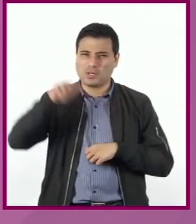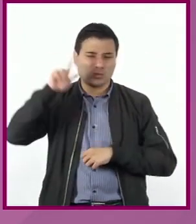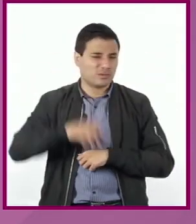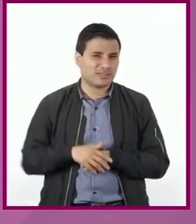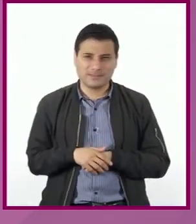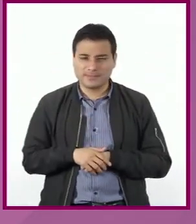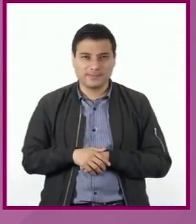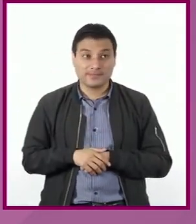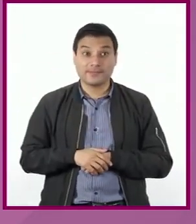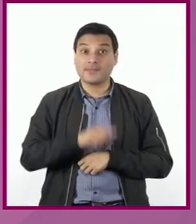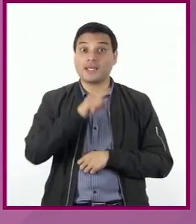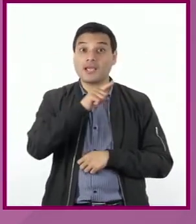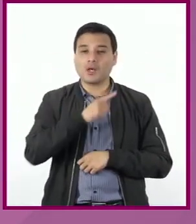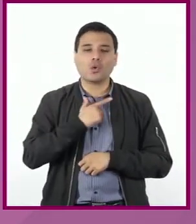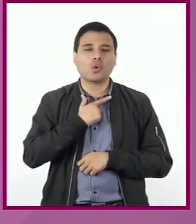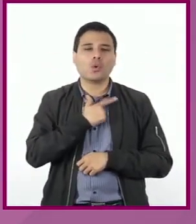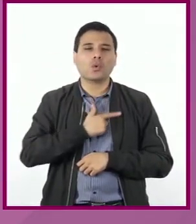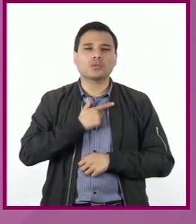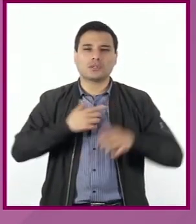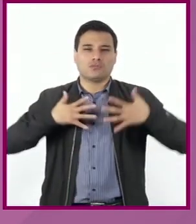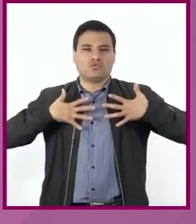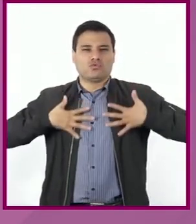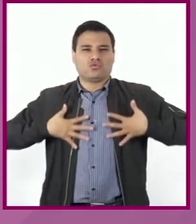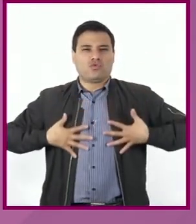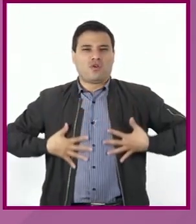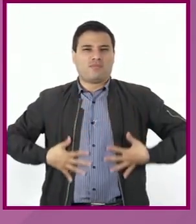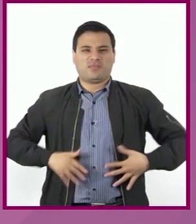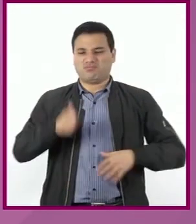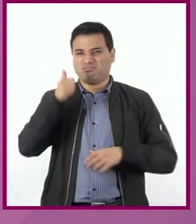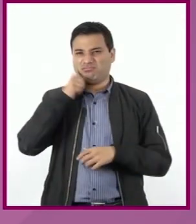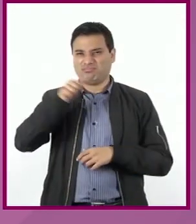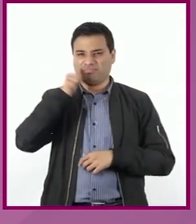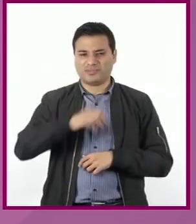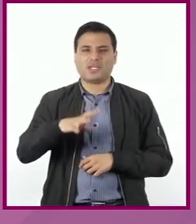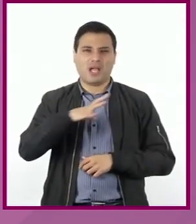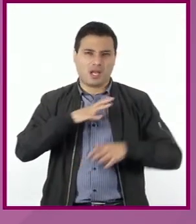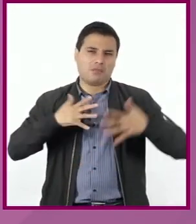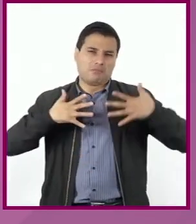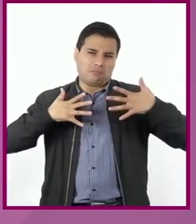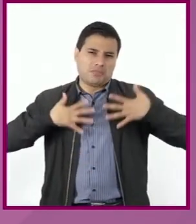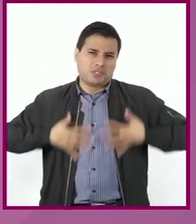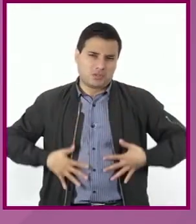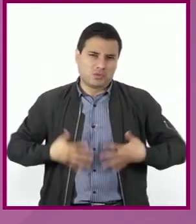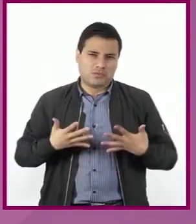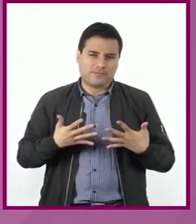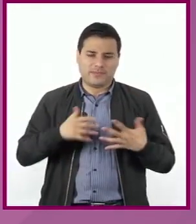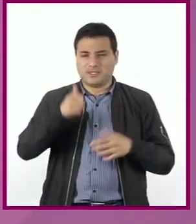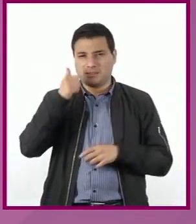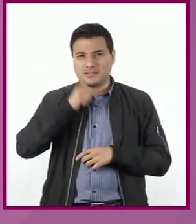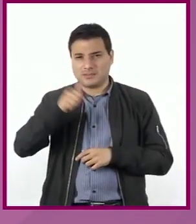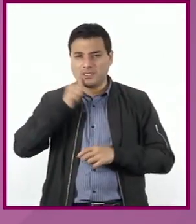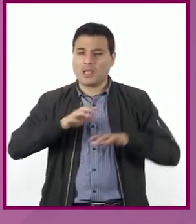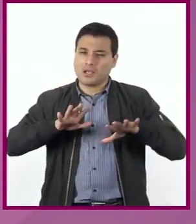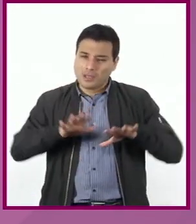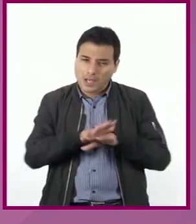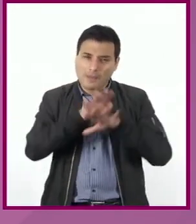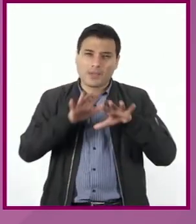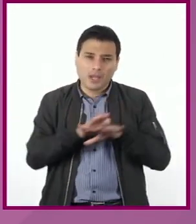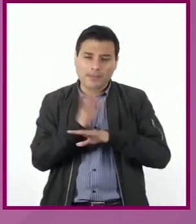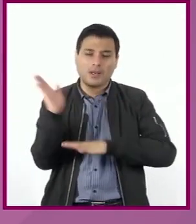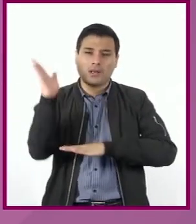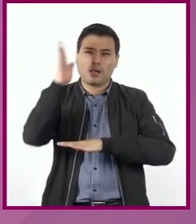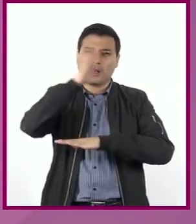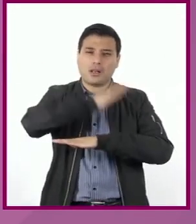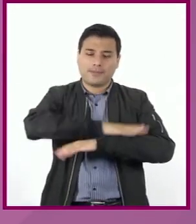menos que fuera para lucir sus trajes nuevos. Tenía un vestido distinto para cada hora del día, y de la misma manera que